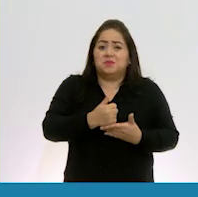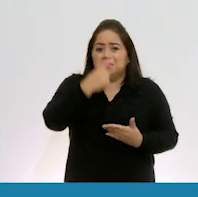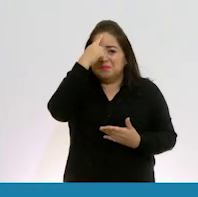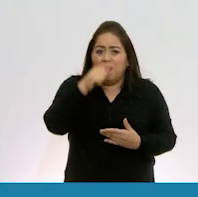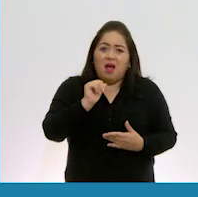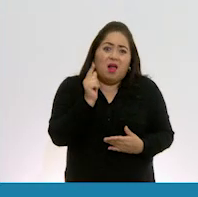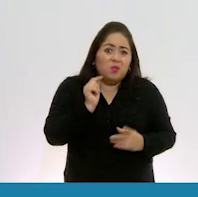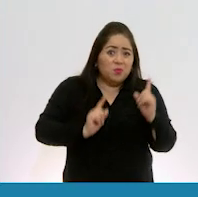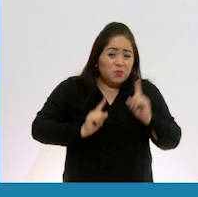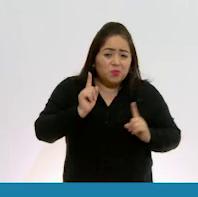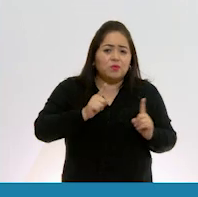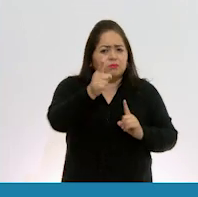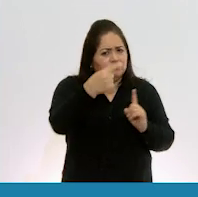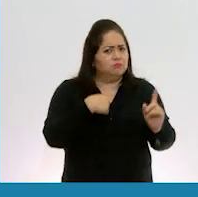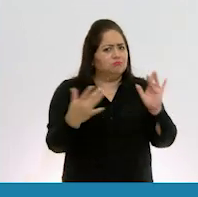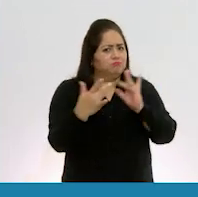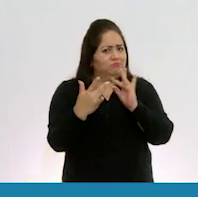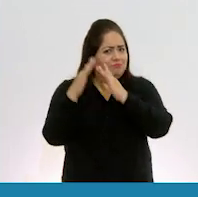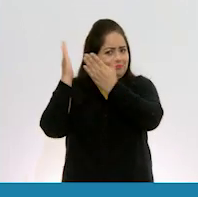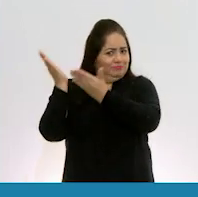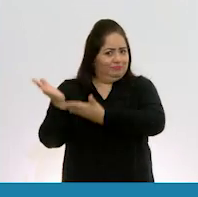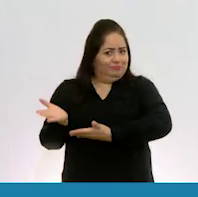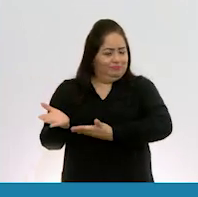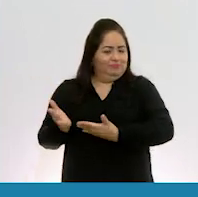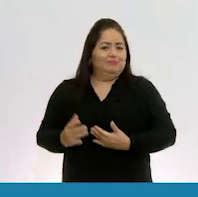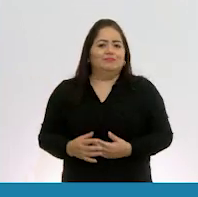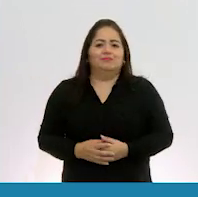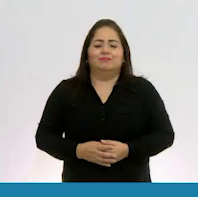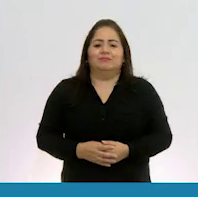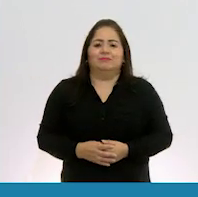resolver tus dudas, contáctanos.